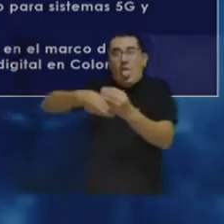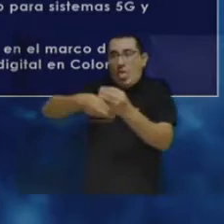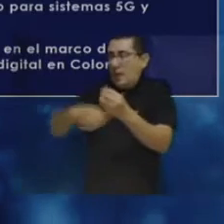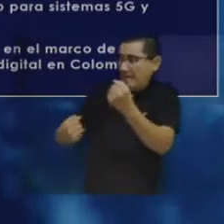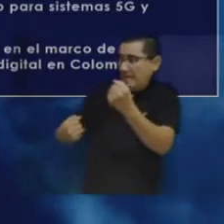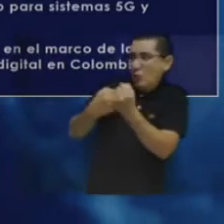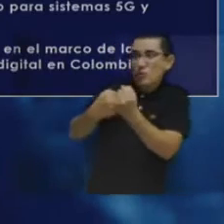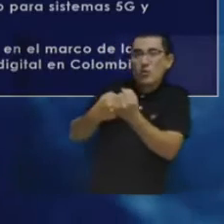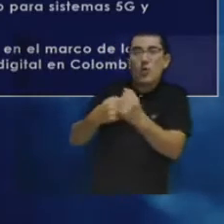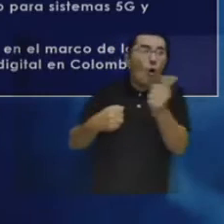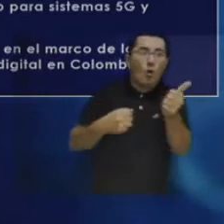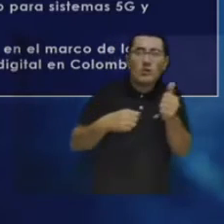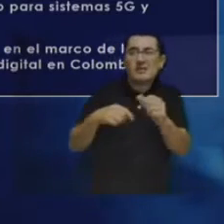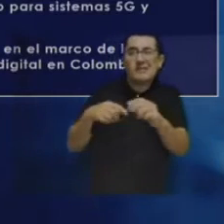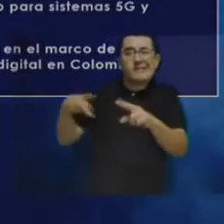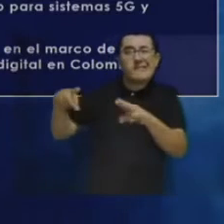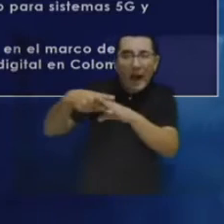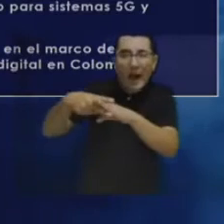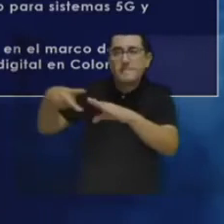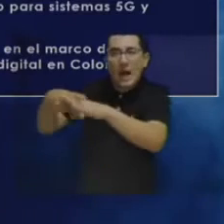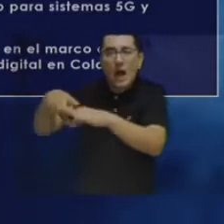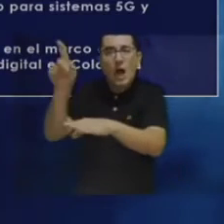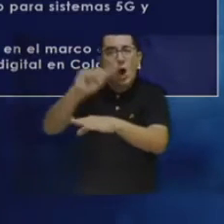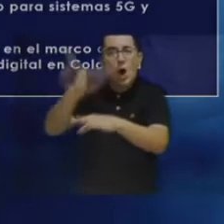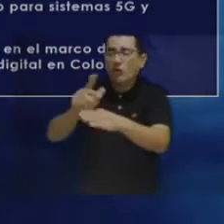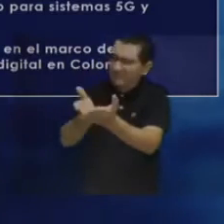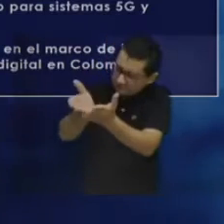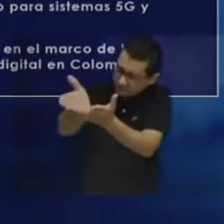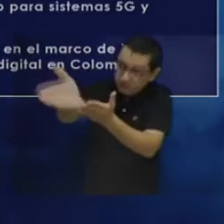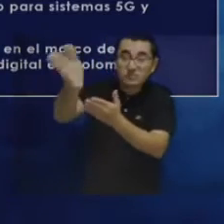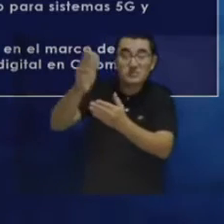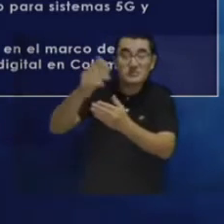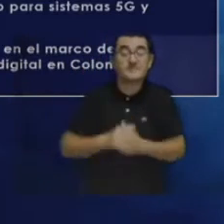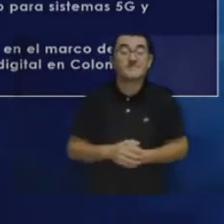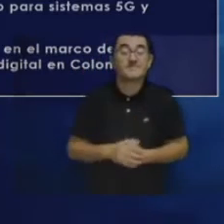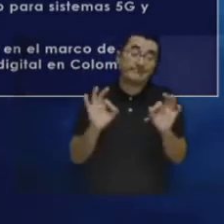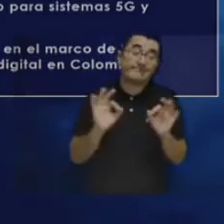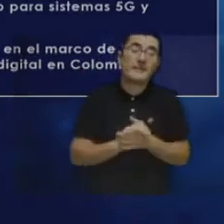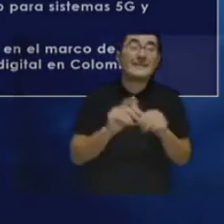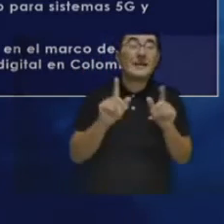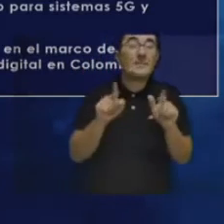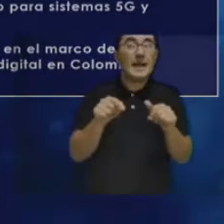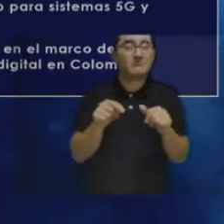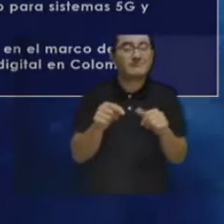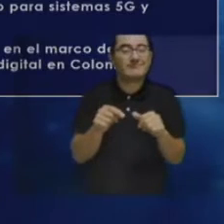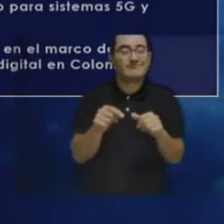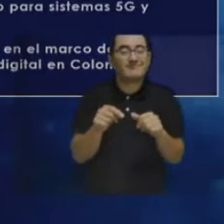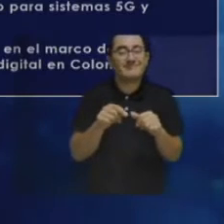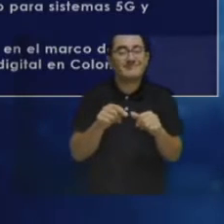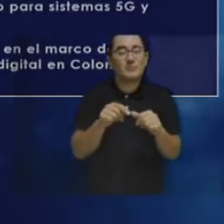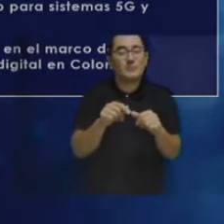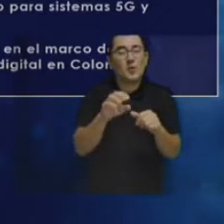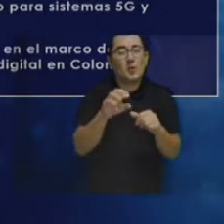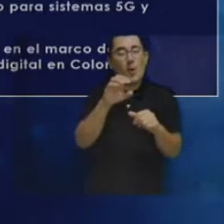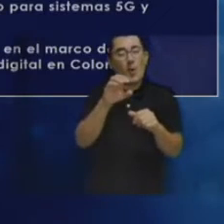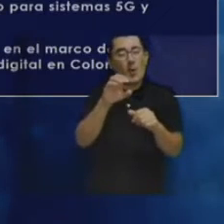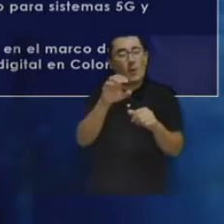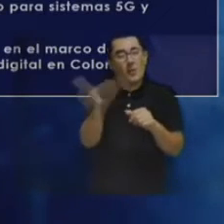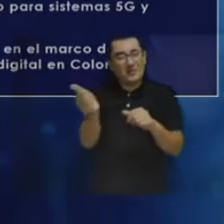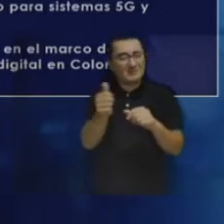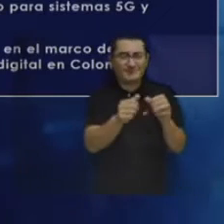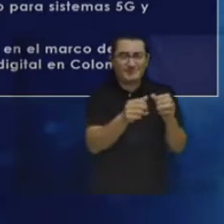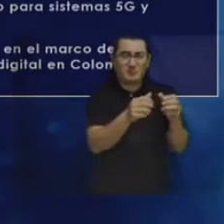espectro de 5G. Respecto a iniciativas como OpenRAM, vimos que estas permiten